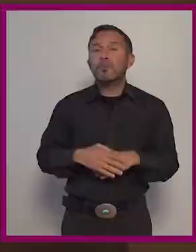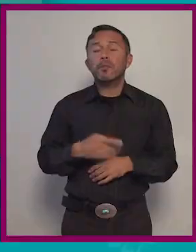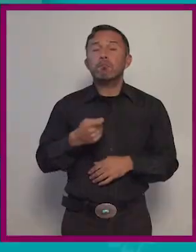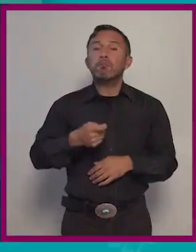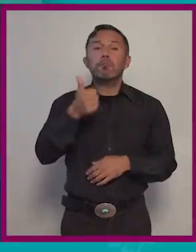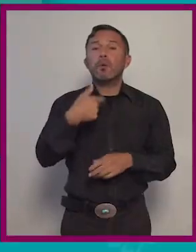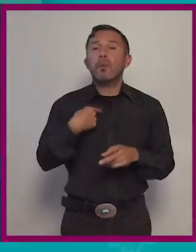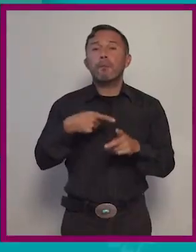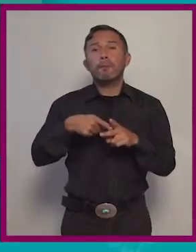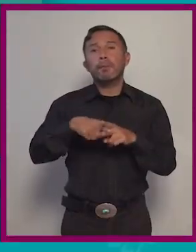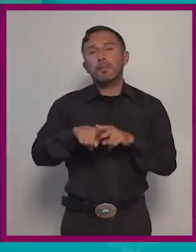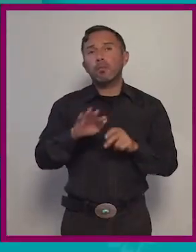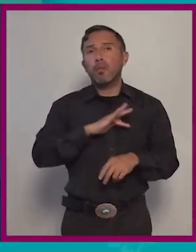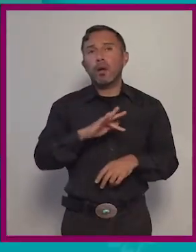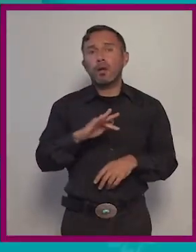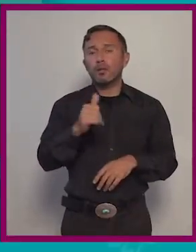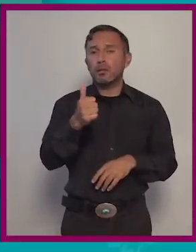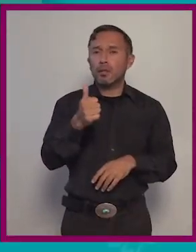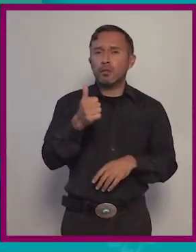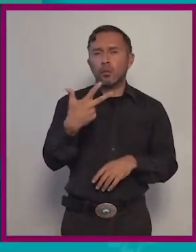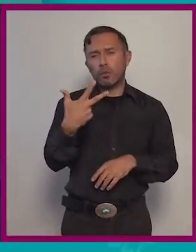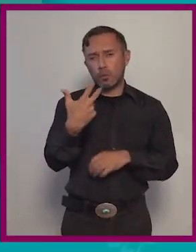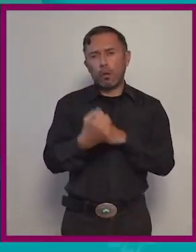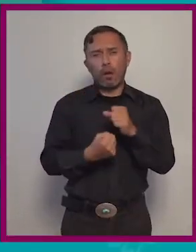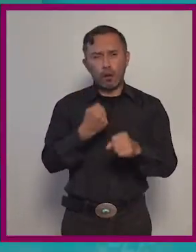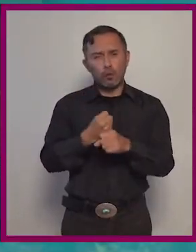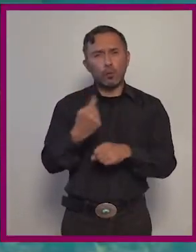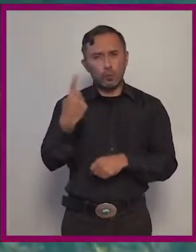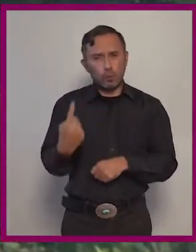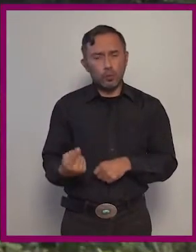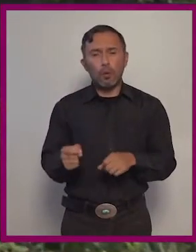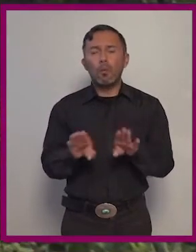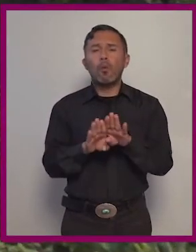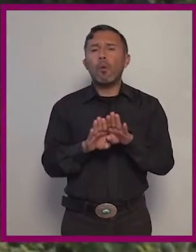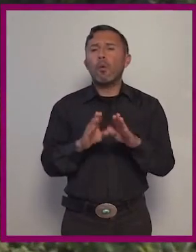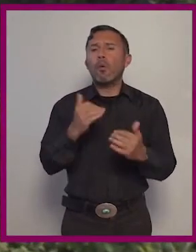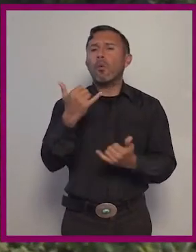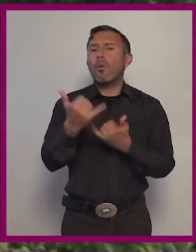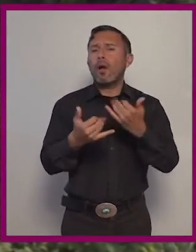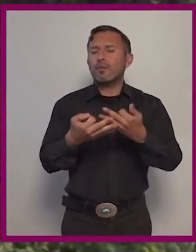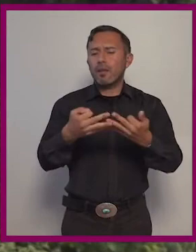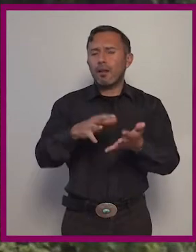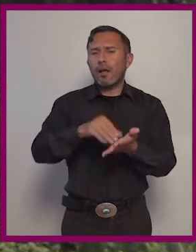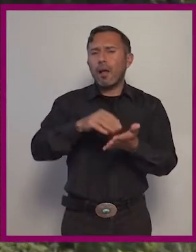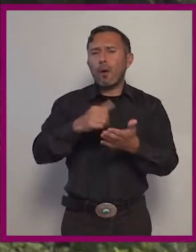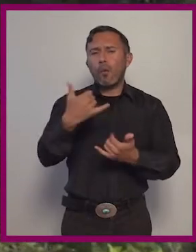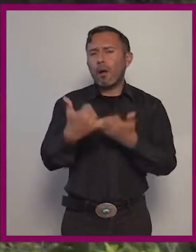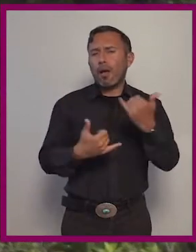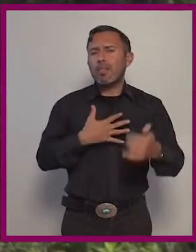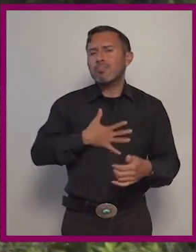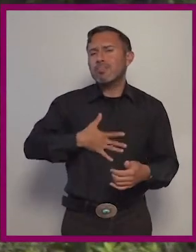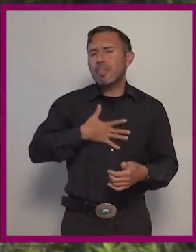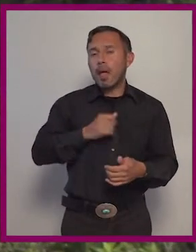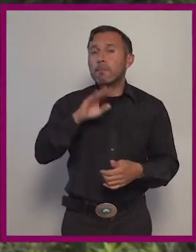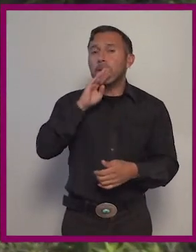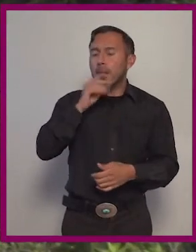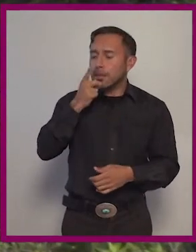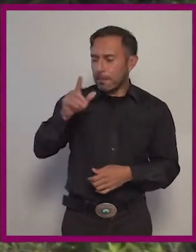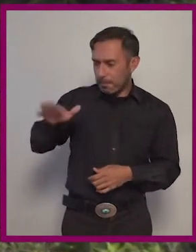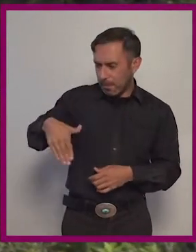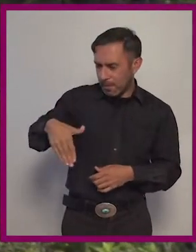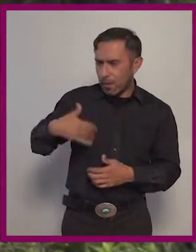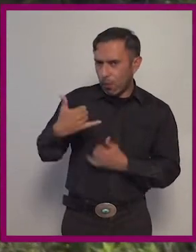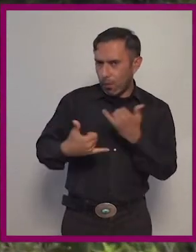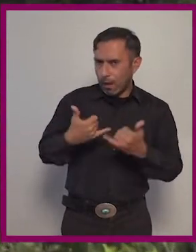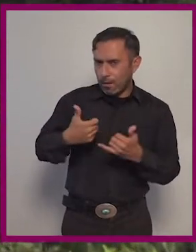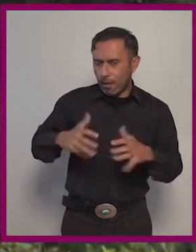del 6, 8 años jugando el barro. Mamá nos decía, vénganse, vamos a jugar. Recuerdo desde